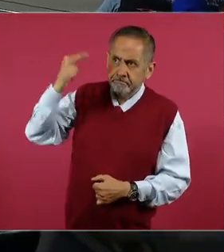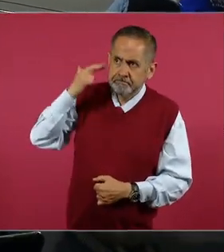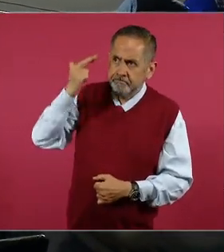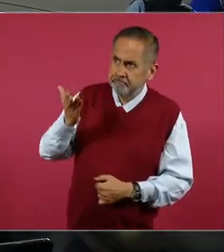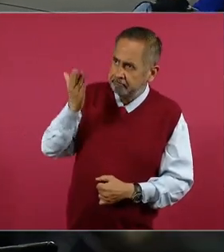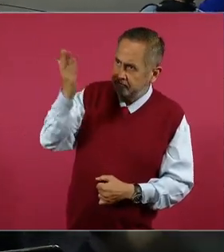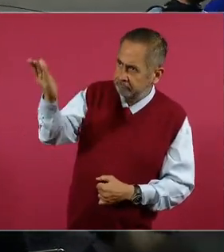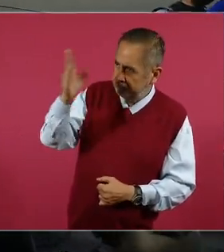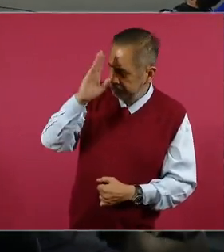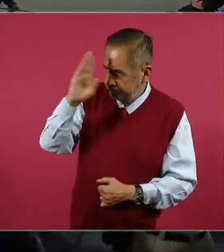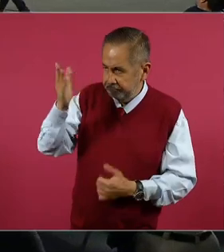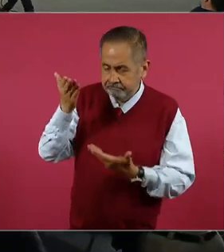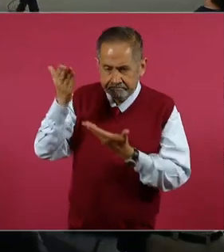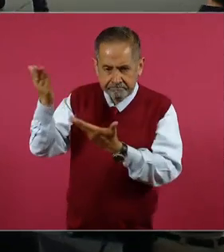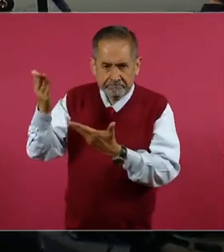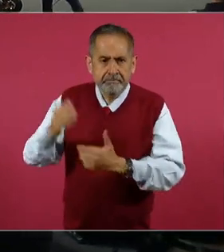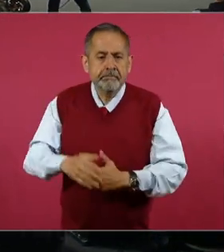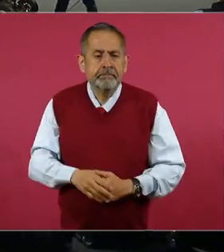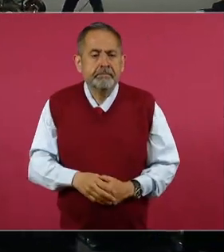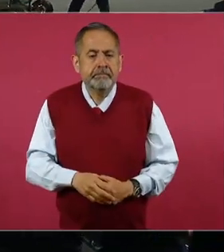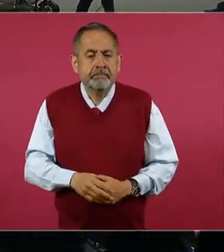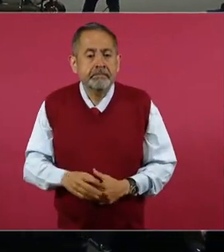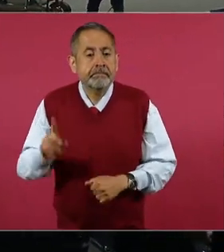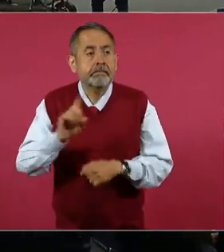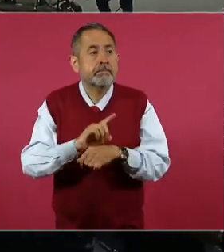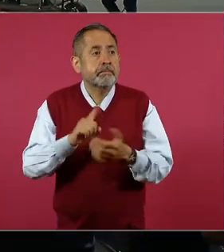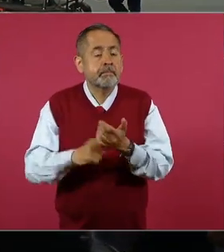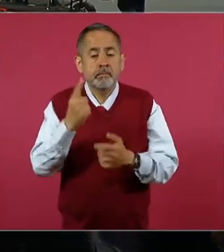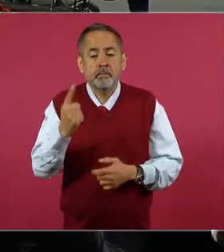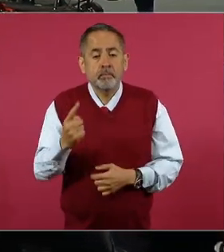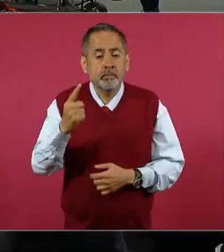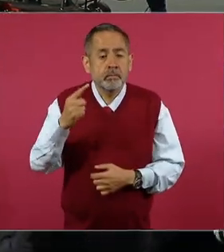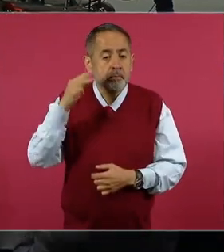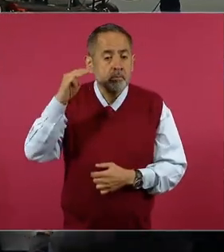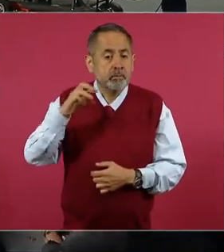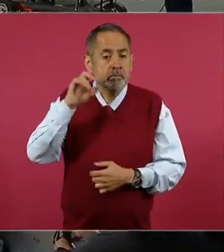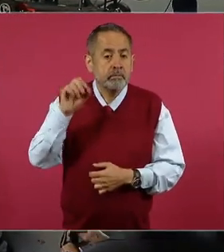Esto es del 1 de marzo del 19.